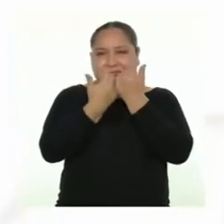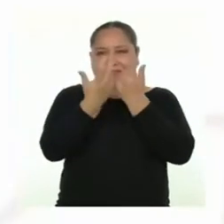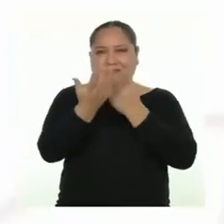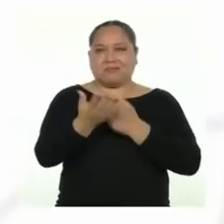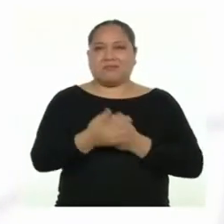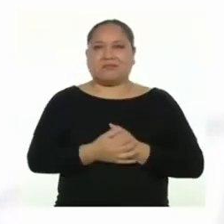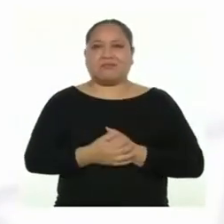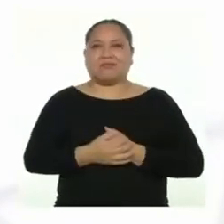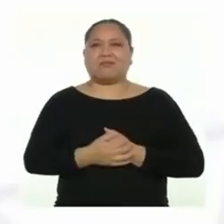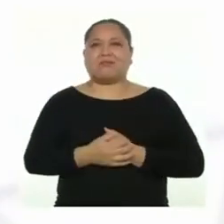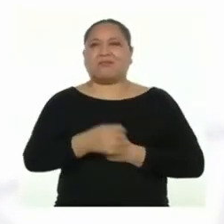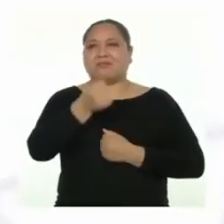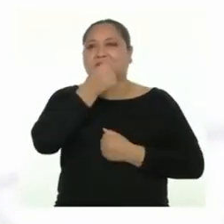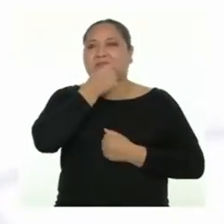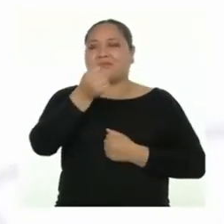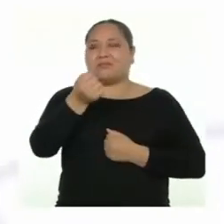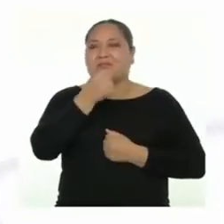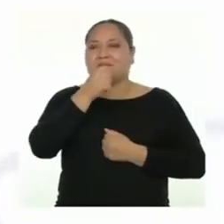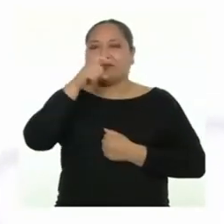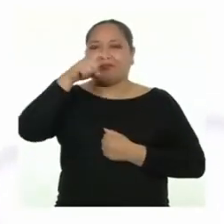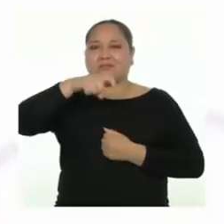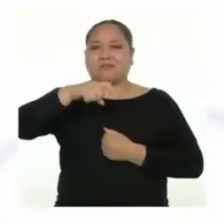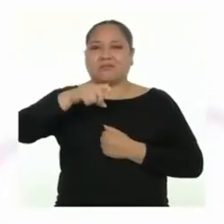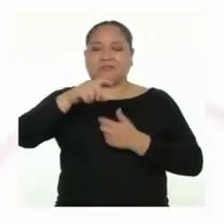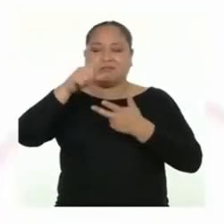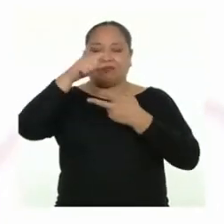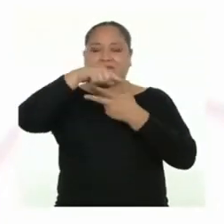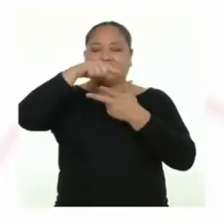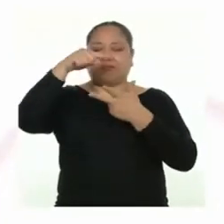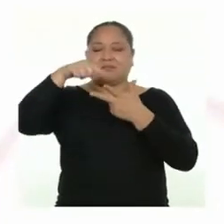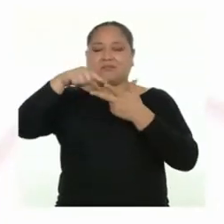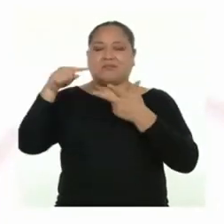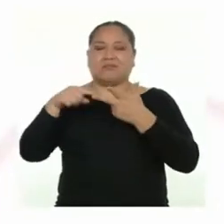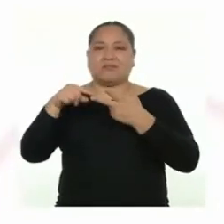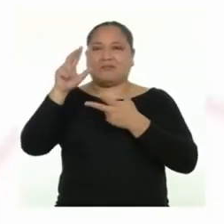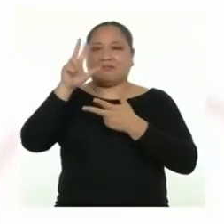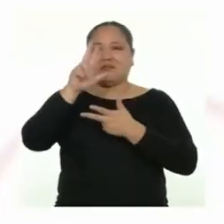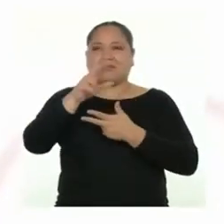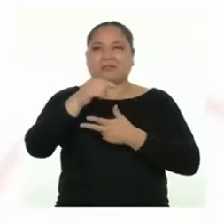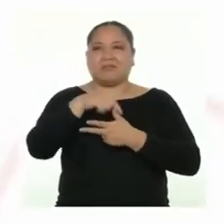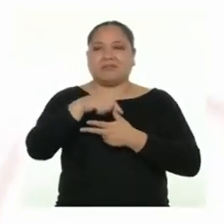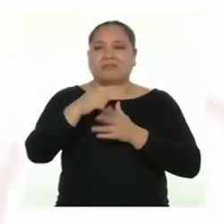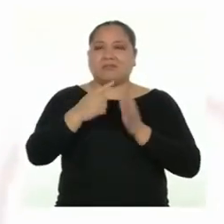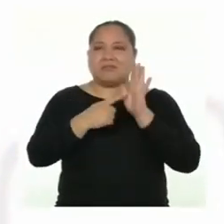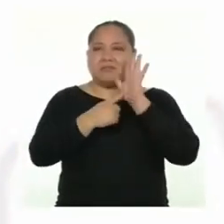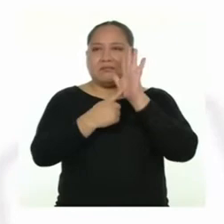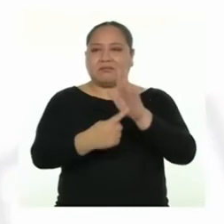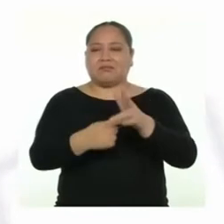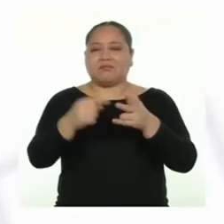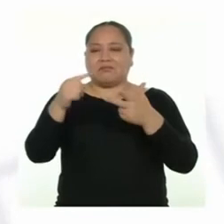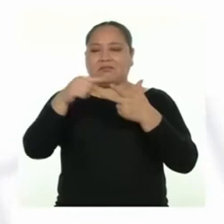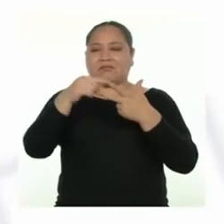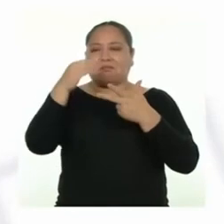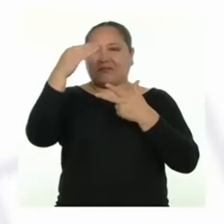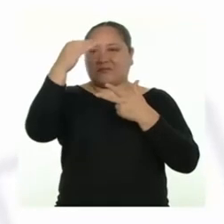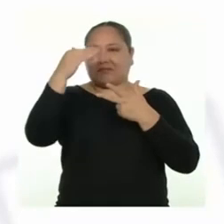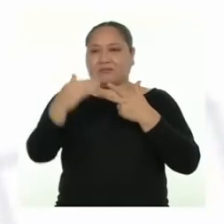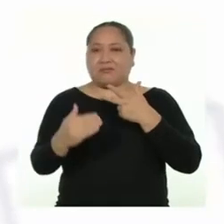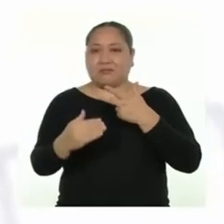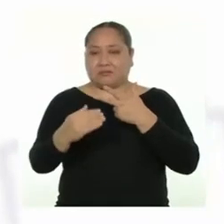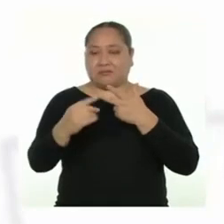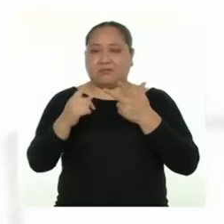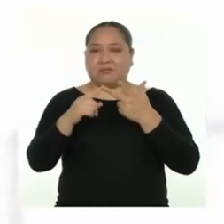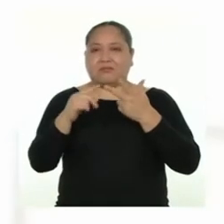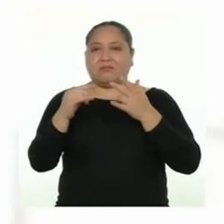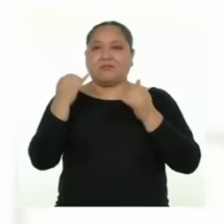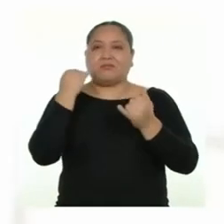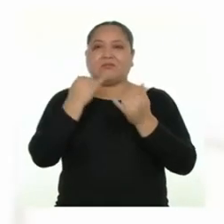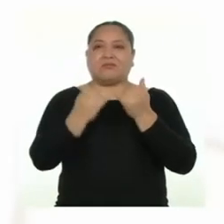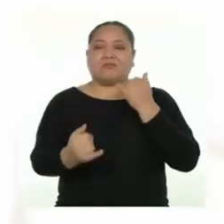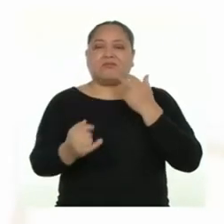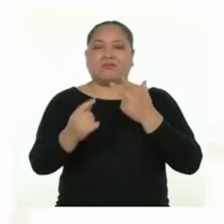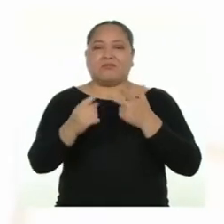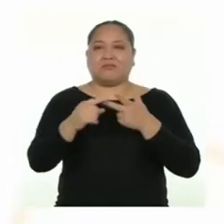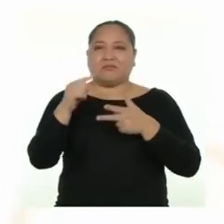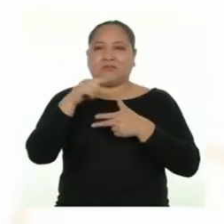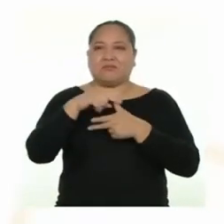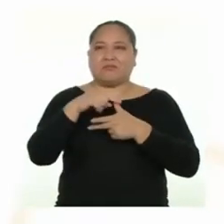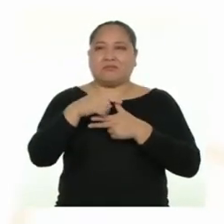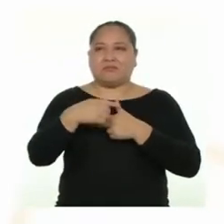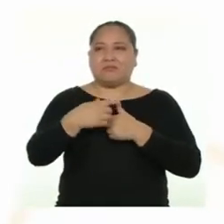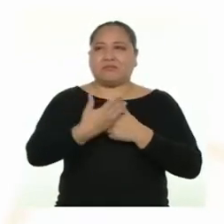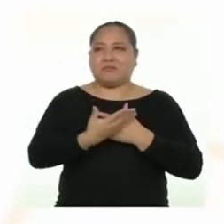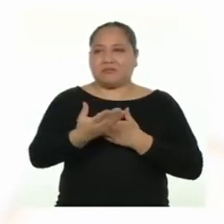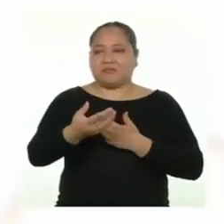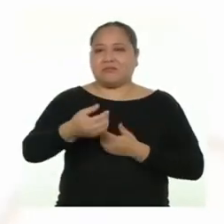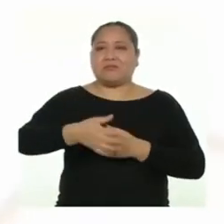aquí. La entrevista debe tener 3 momentos: presentación, desarrollo y cierre. En la presentación